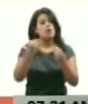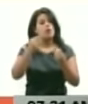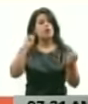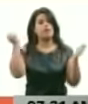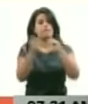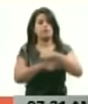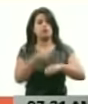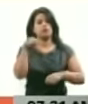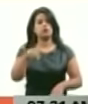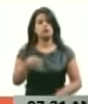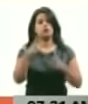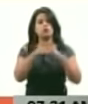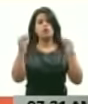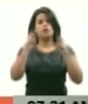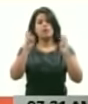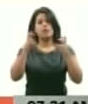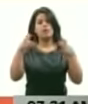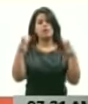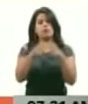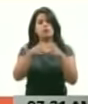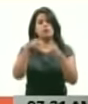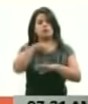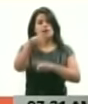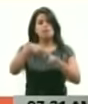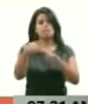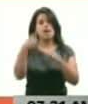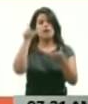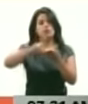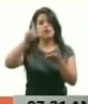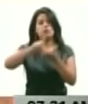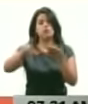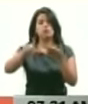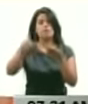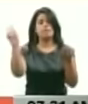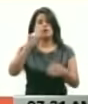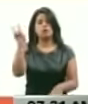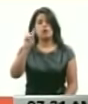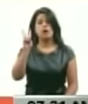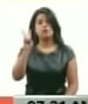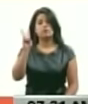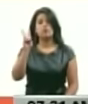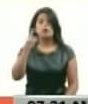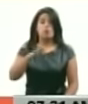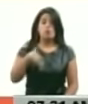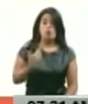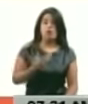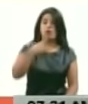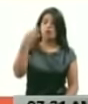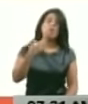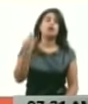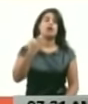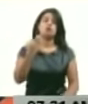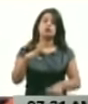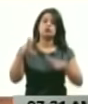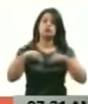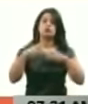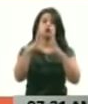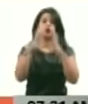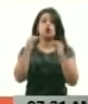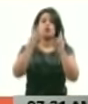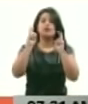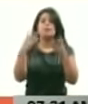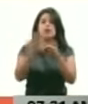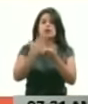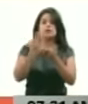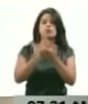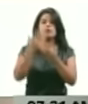no solamente de la Biblioteca Nacional, sino de la literatura venezolana, que obviamente va a engrosar el arsenal, todo lo que tiene que ver con los